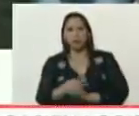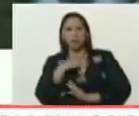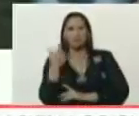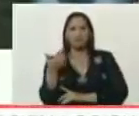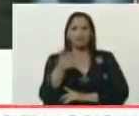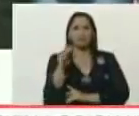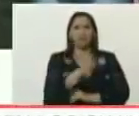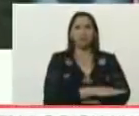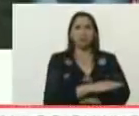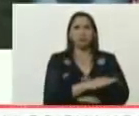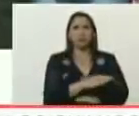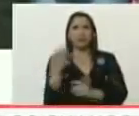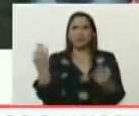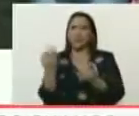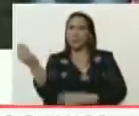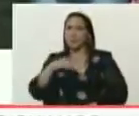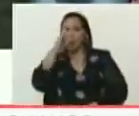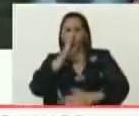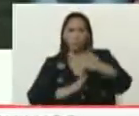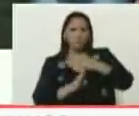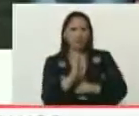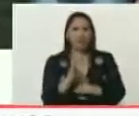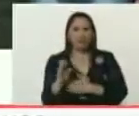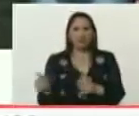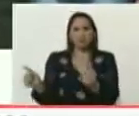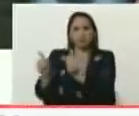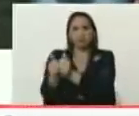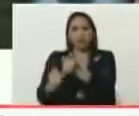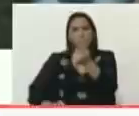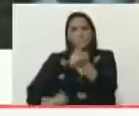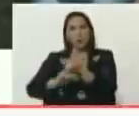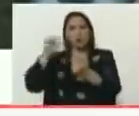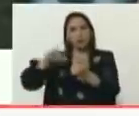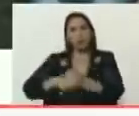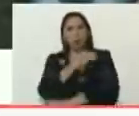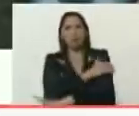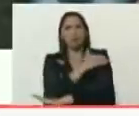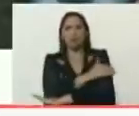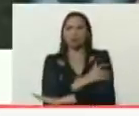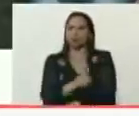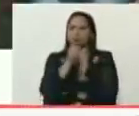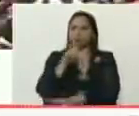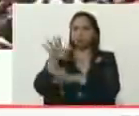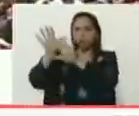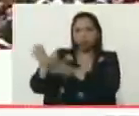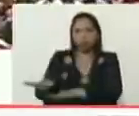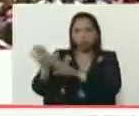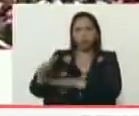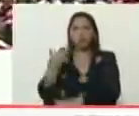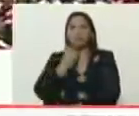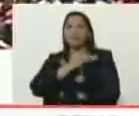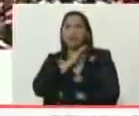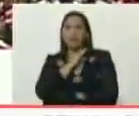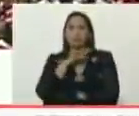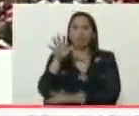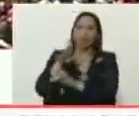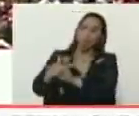siempre de los más humildes, con la complicidad de una oposición lacaya, enfermiza,